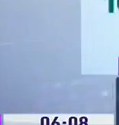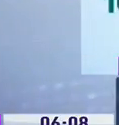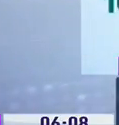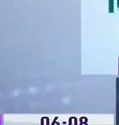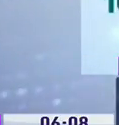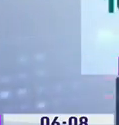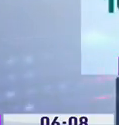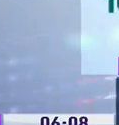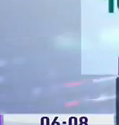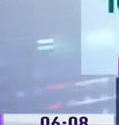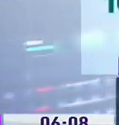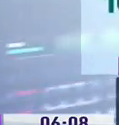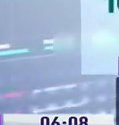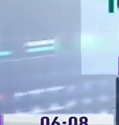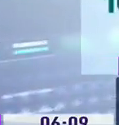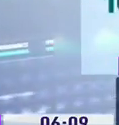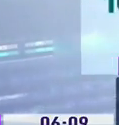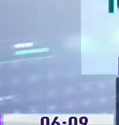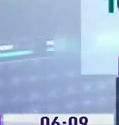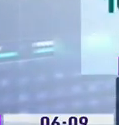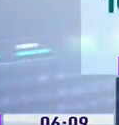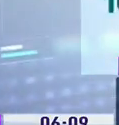24 provincias. En total,